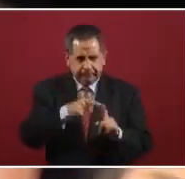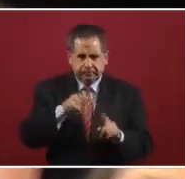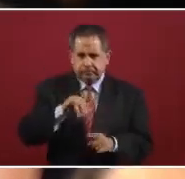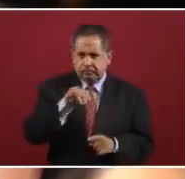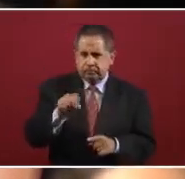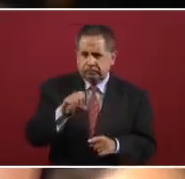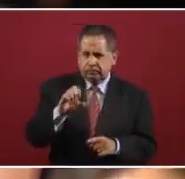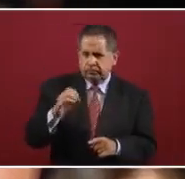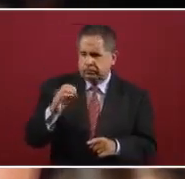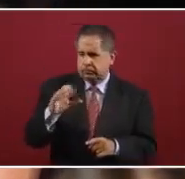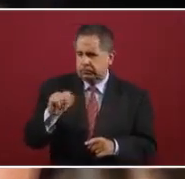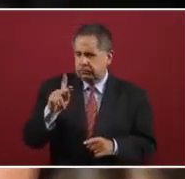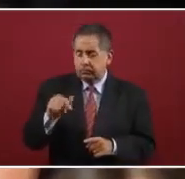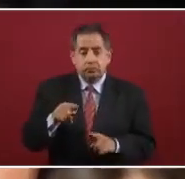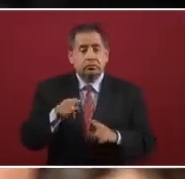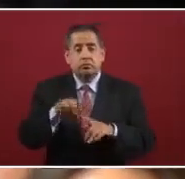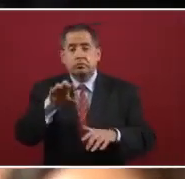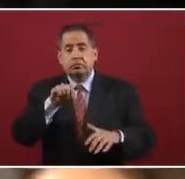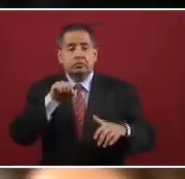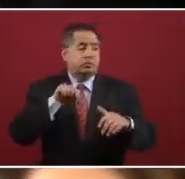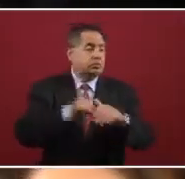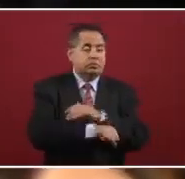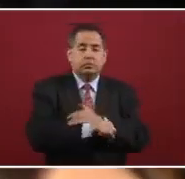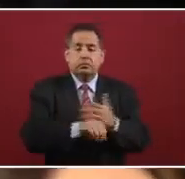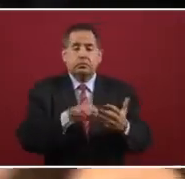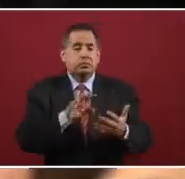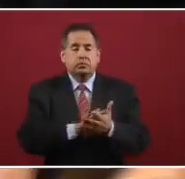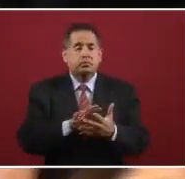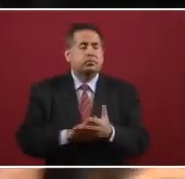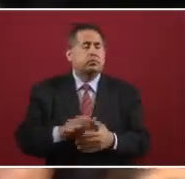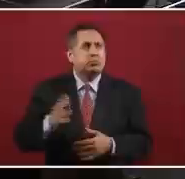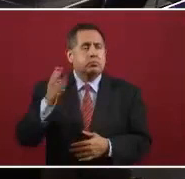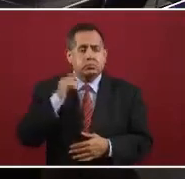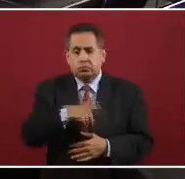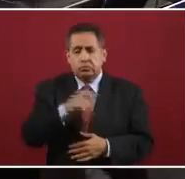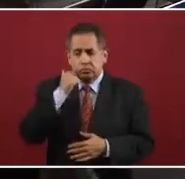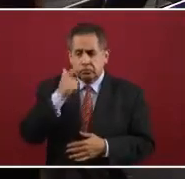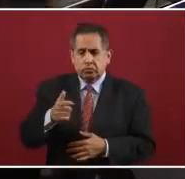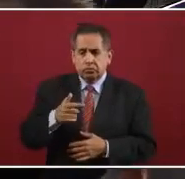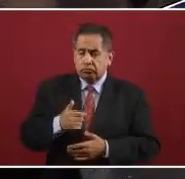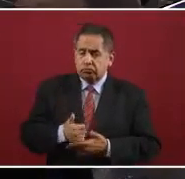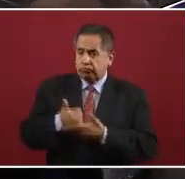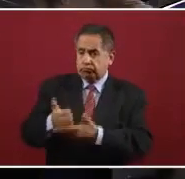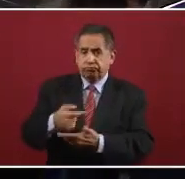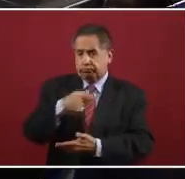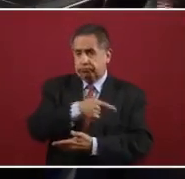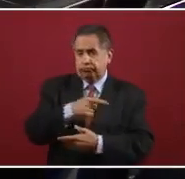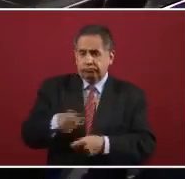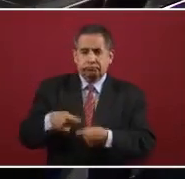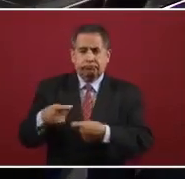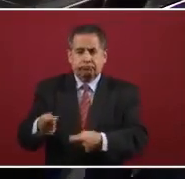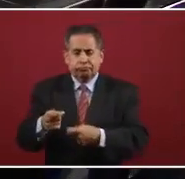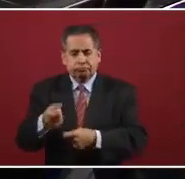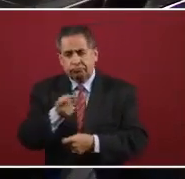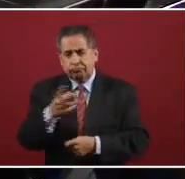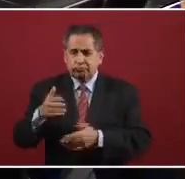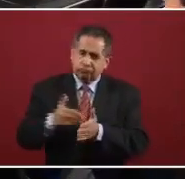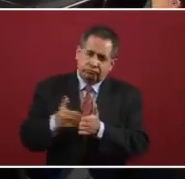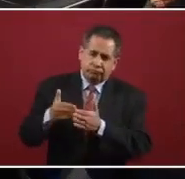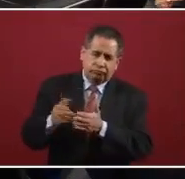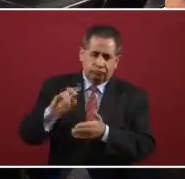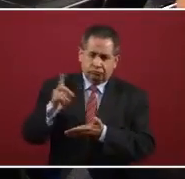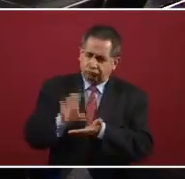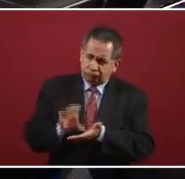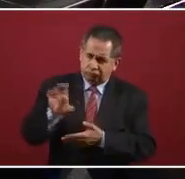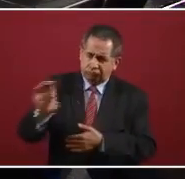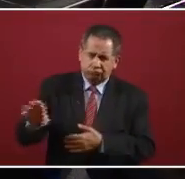Ocampo, que a él lo encarcelaron porque no quiso cooperar con varios o muchos millones de dólares